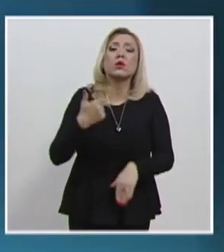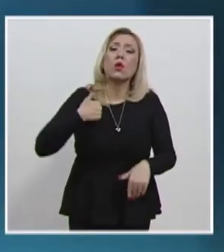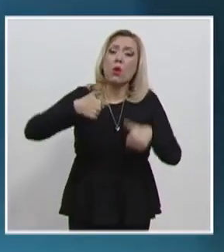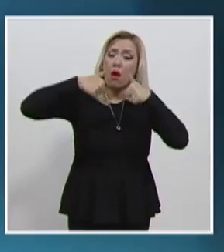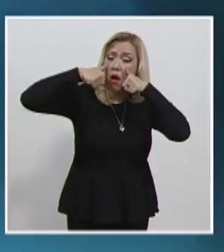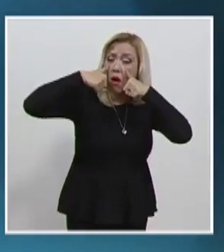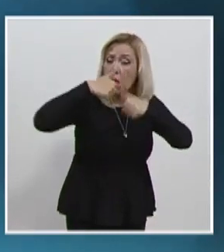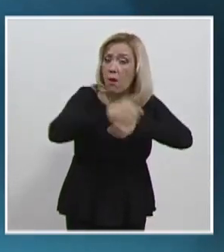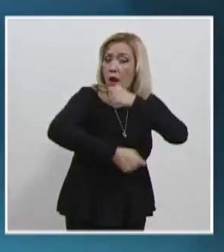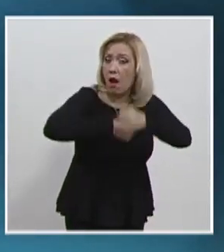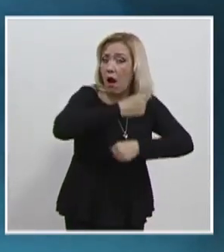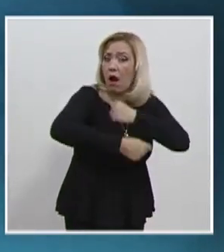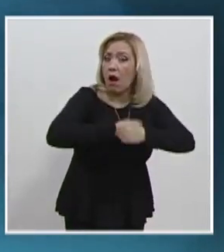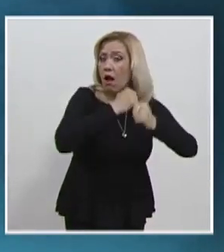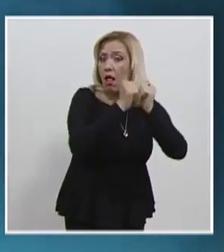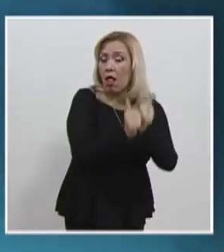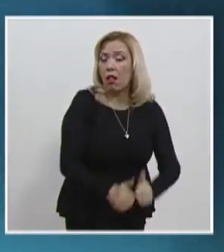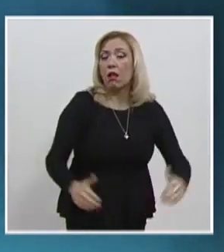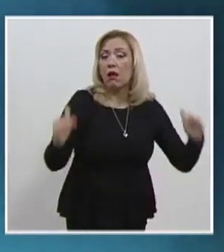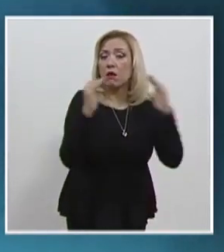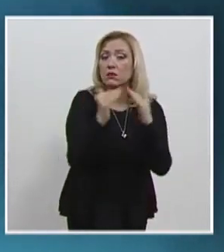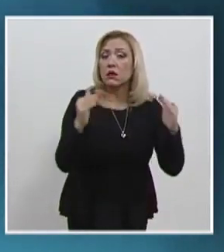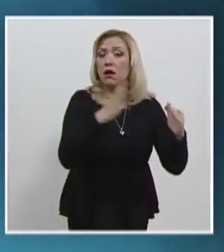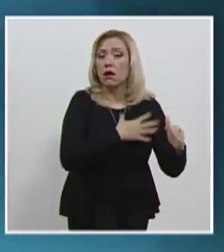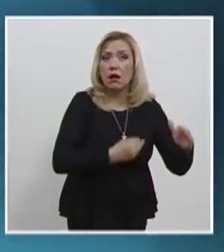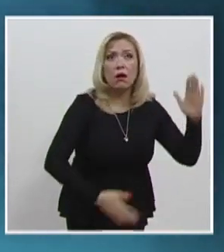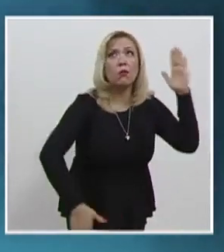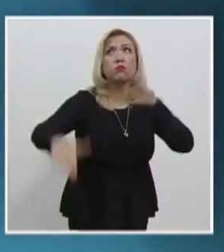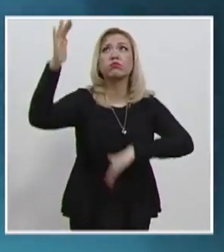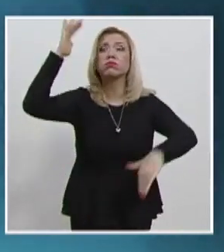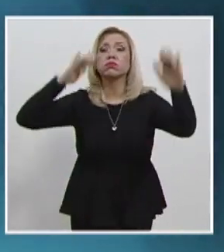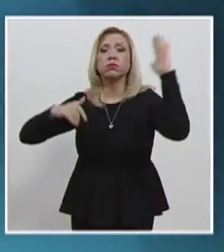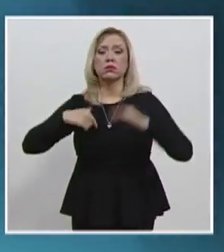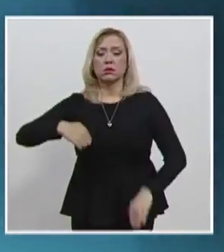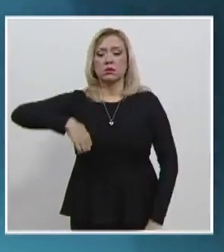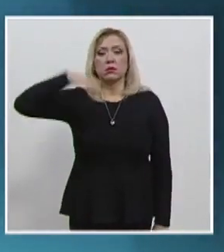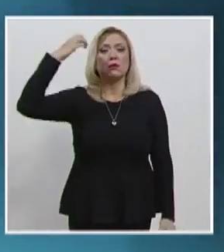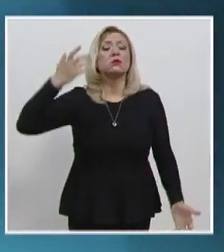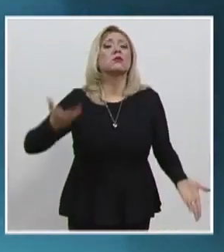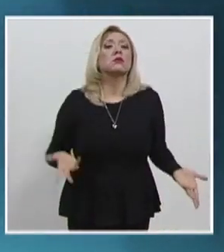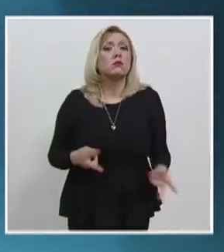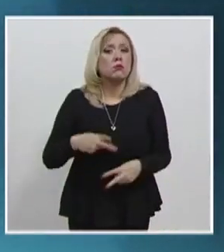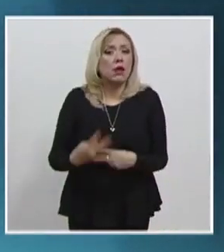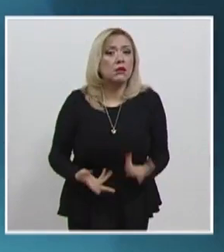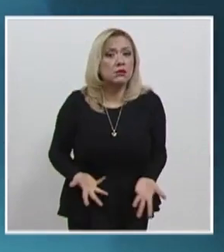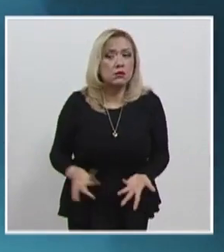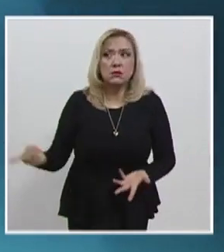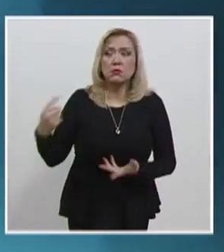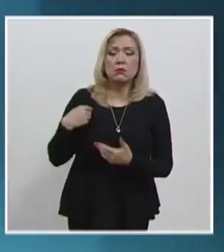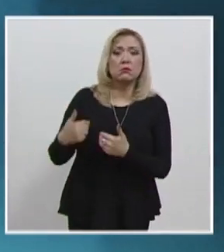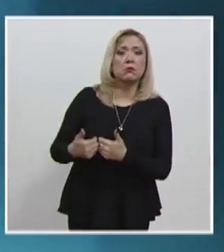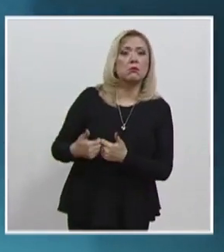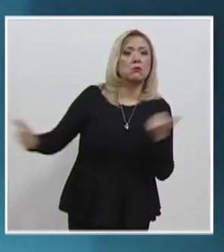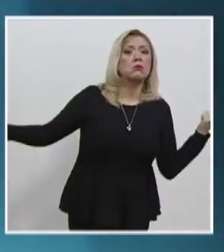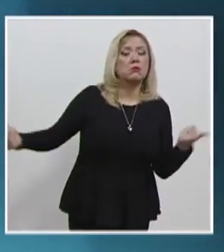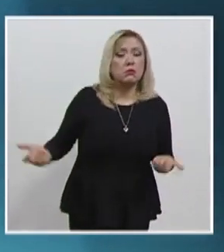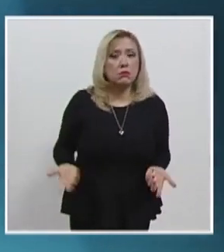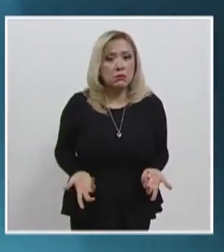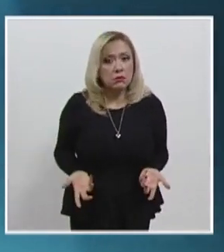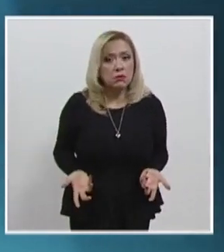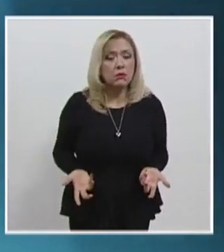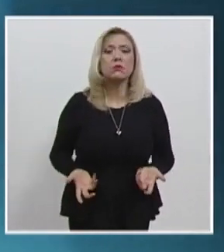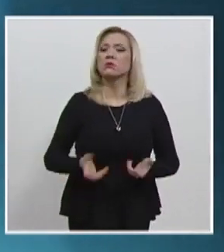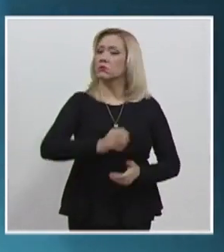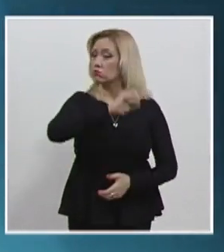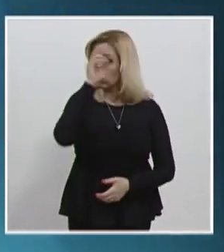al hogar y al cuidado de los hijos el tribunal concedió la pensión compensatoria por el tiempo que duró la relación de